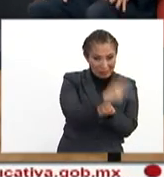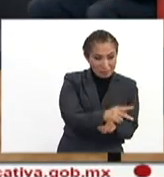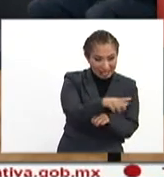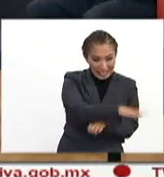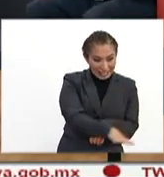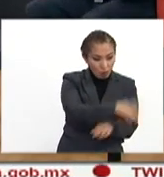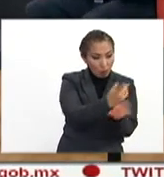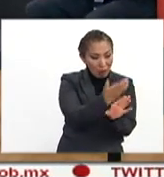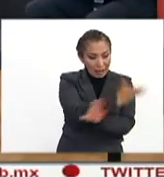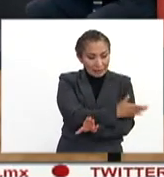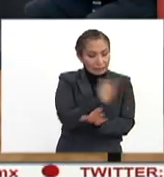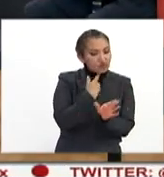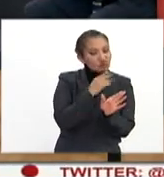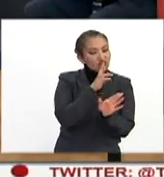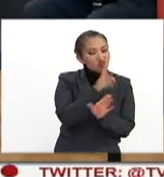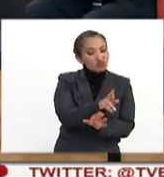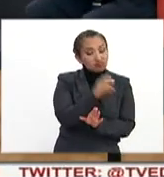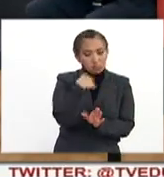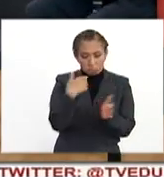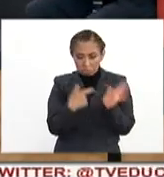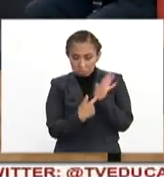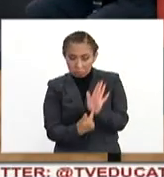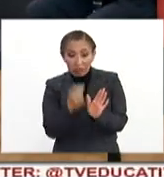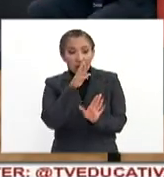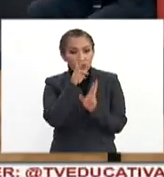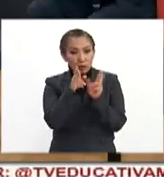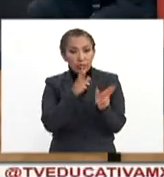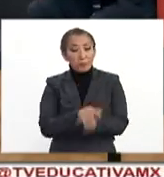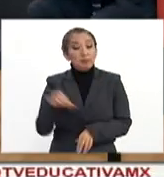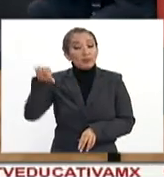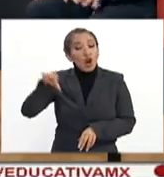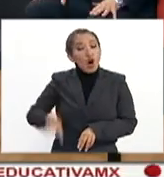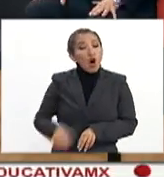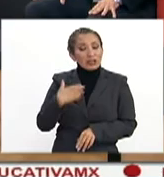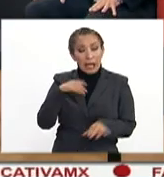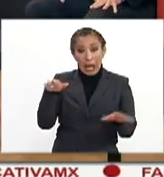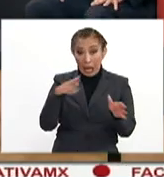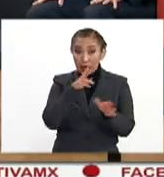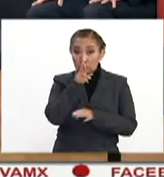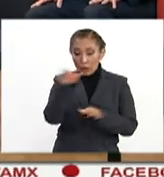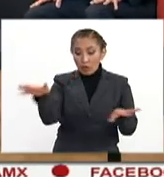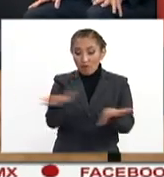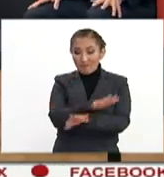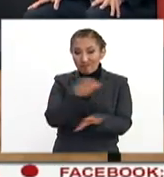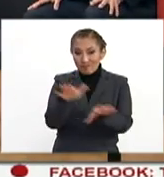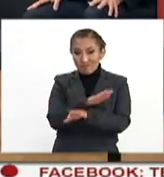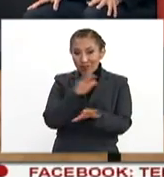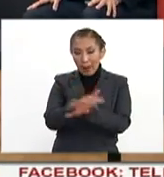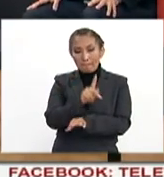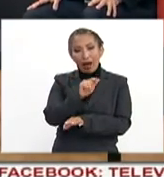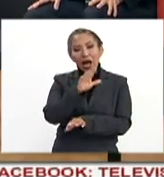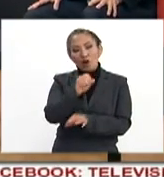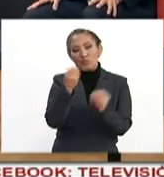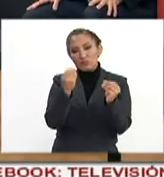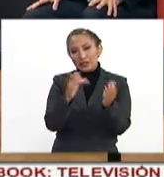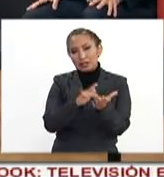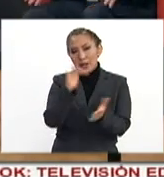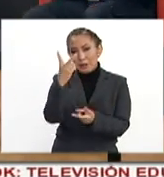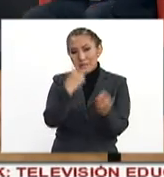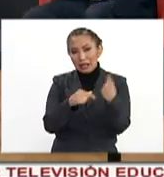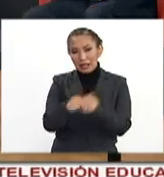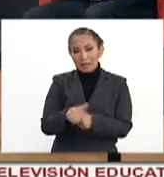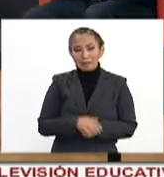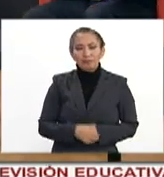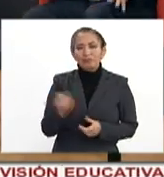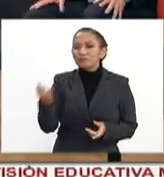México. Y bueno, pues se reflejaron unos resultados. Hoy se han movido estos resultados. Paco Abundis, muchísimas gracias por estar con nosotros. Al